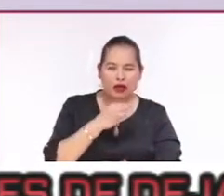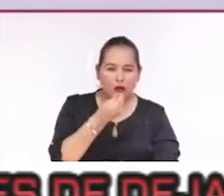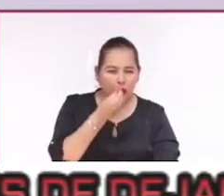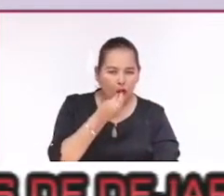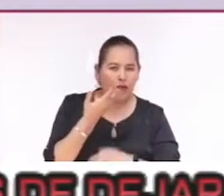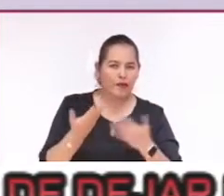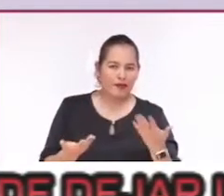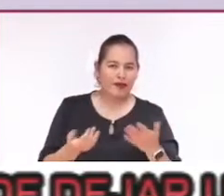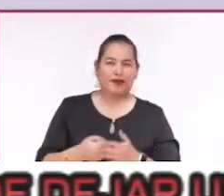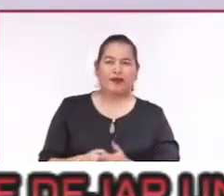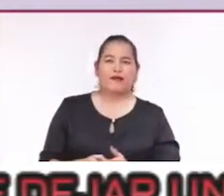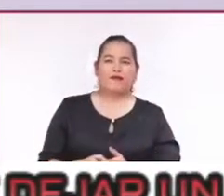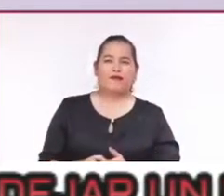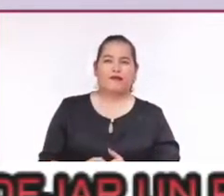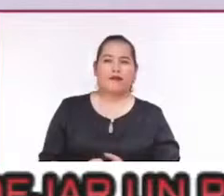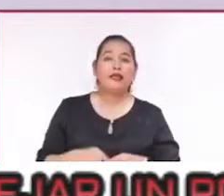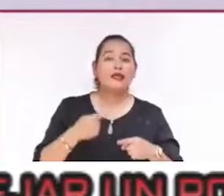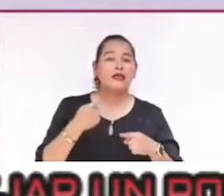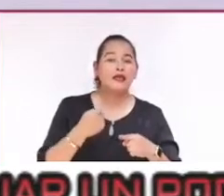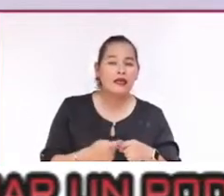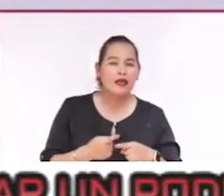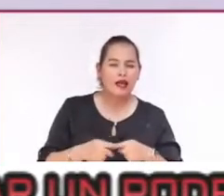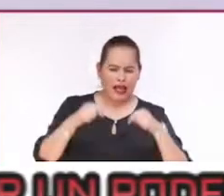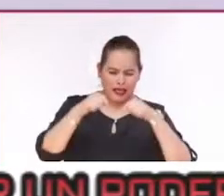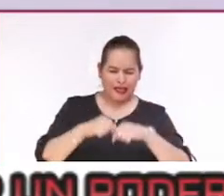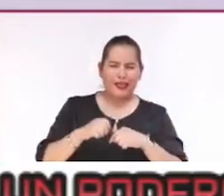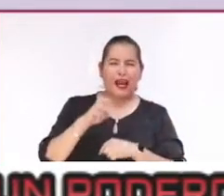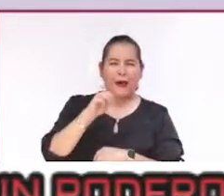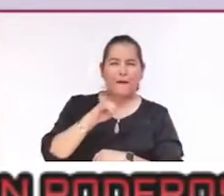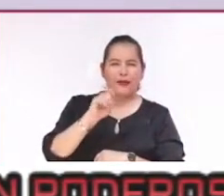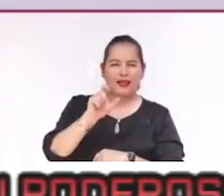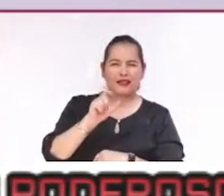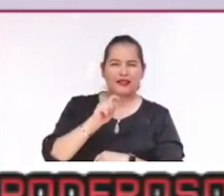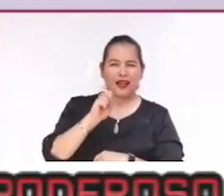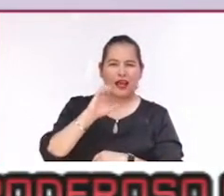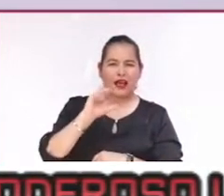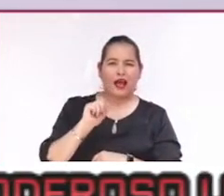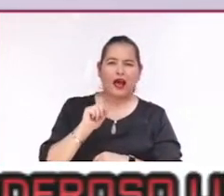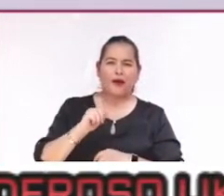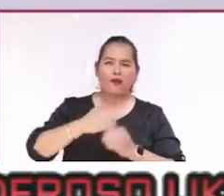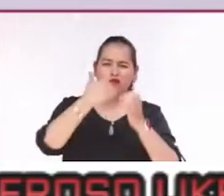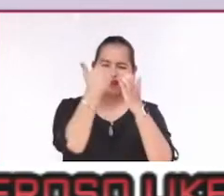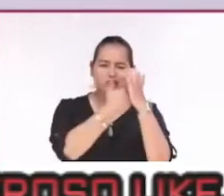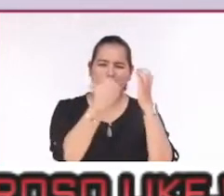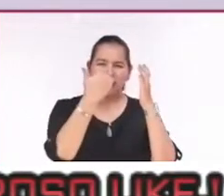Quien, por ejemplo, todavía aquí en la Mixteca, va por la leña.